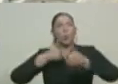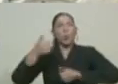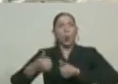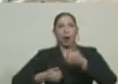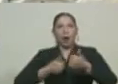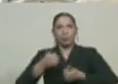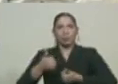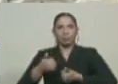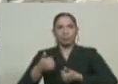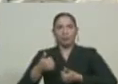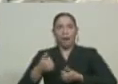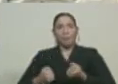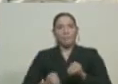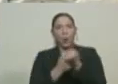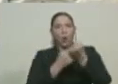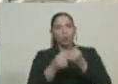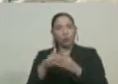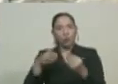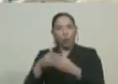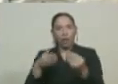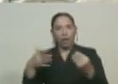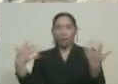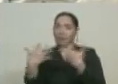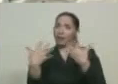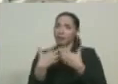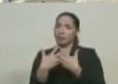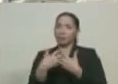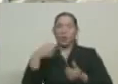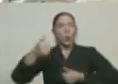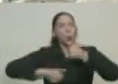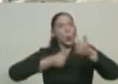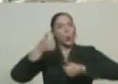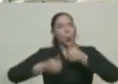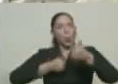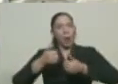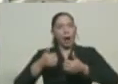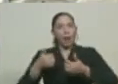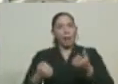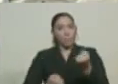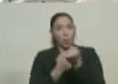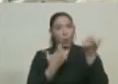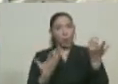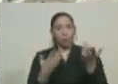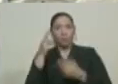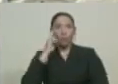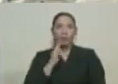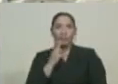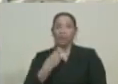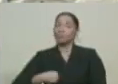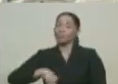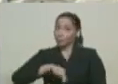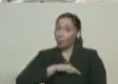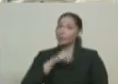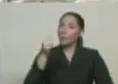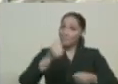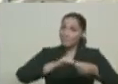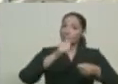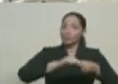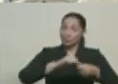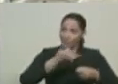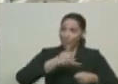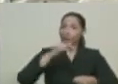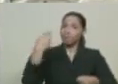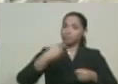La guerra. ¿Cuál es el respaldo del bolívar soberano? nuestras reservas existen,